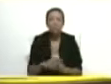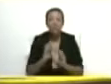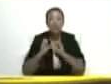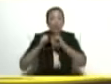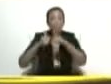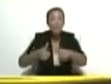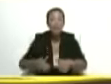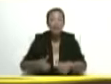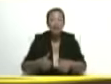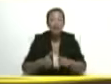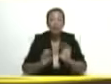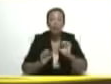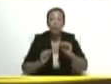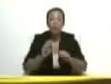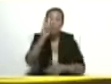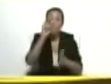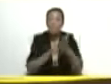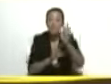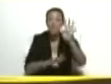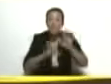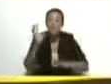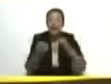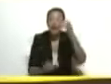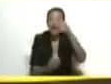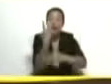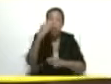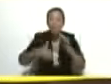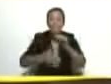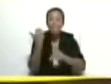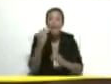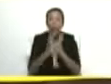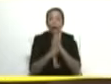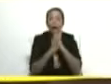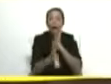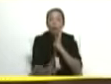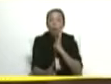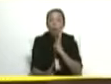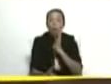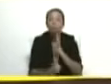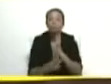Empezando el 2015, crearon el método de las colas.